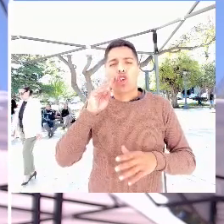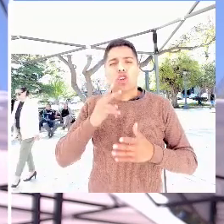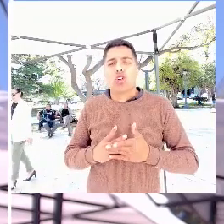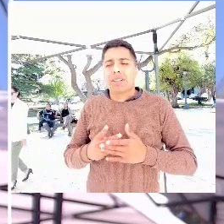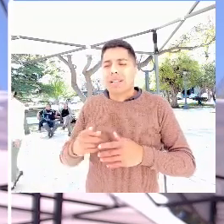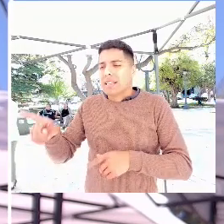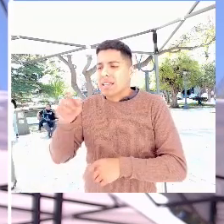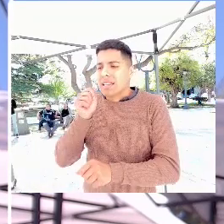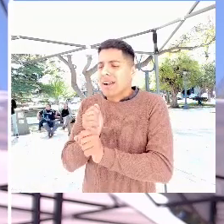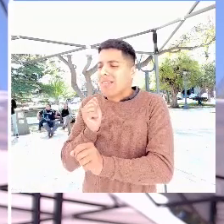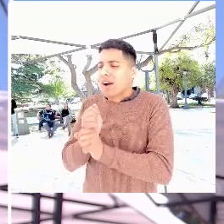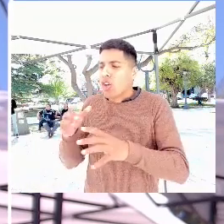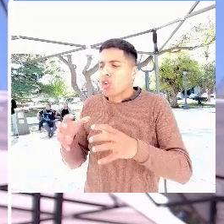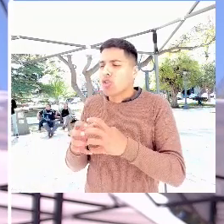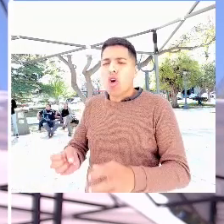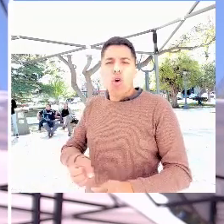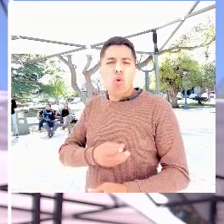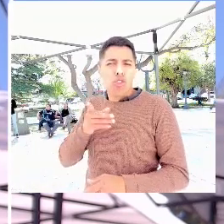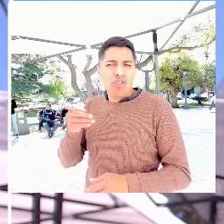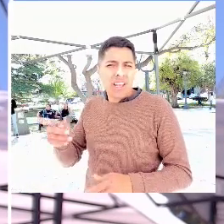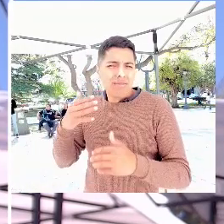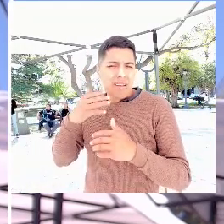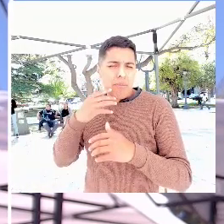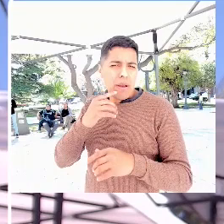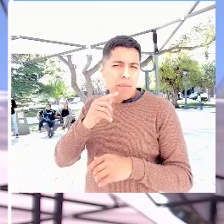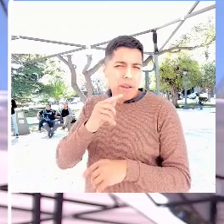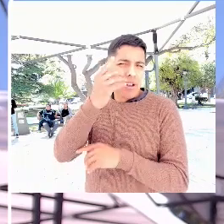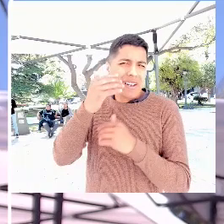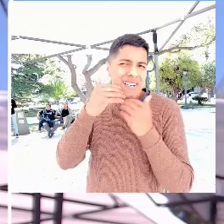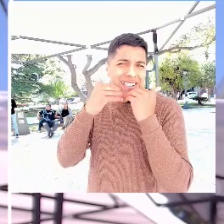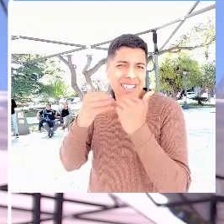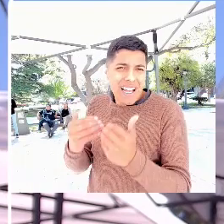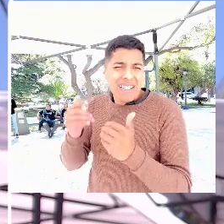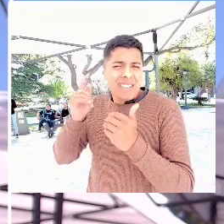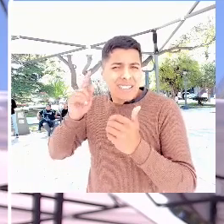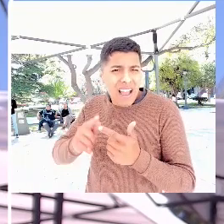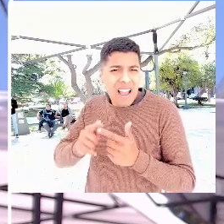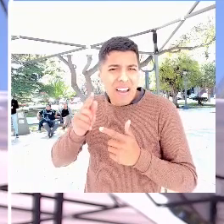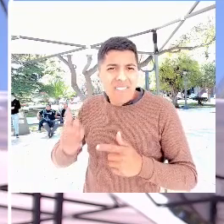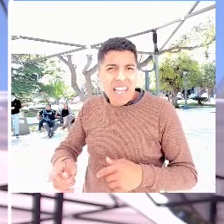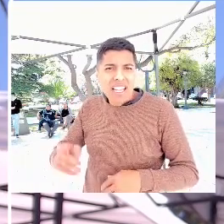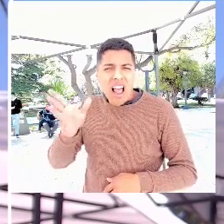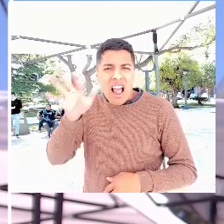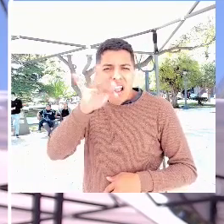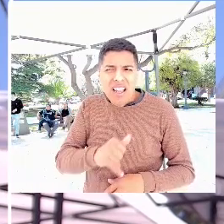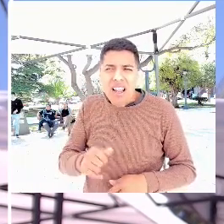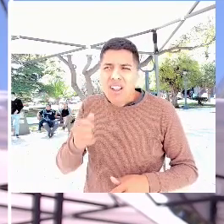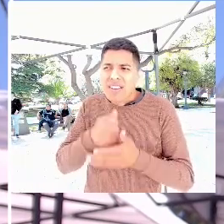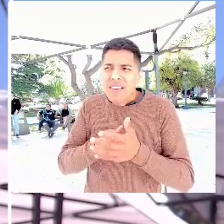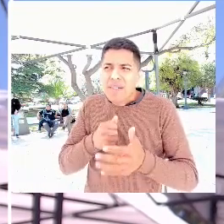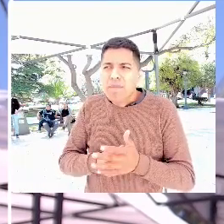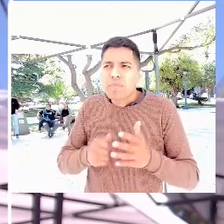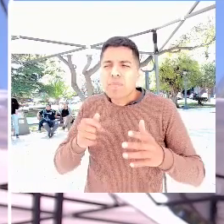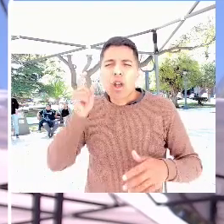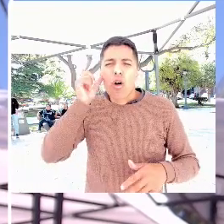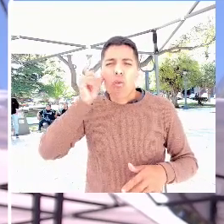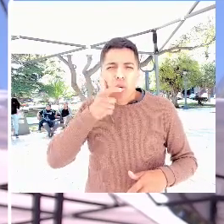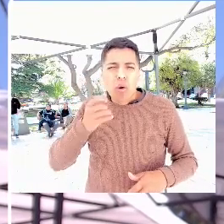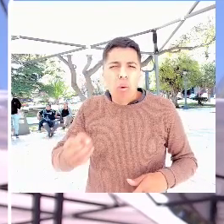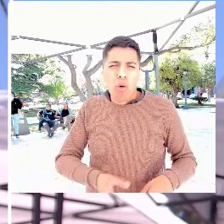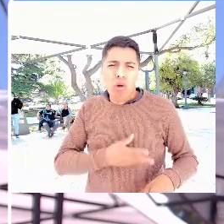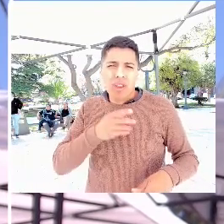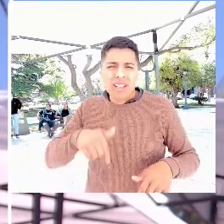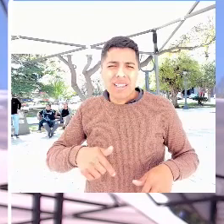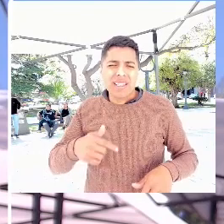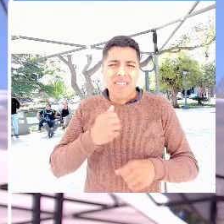trabajo y decirles no solamente gracias por todo lo que han hecho, sino por su trabajo día a día. Los bomberos voluntarios de Godoy Cruz han sido